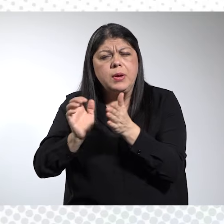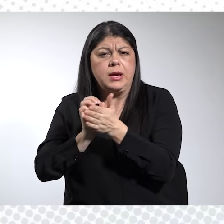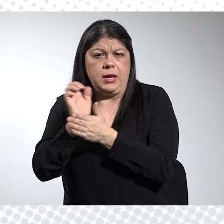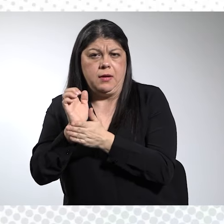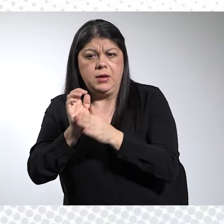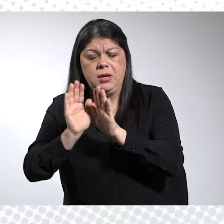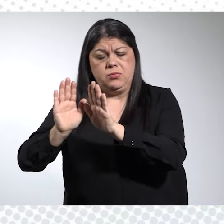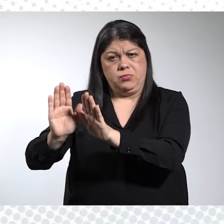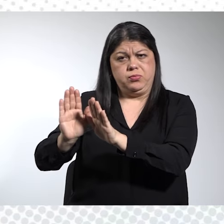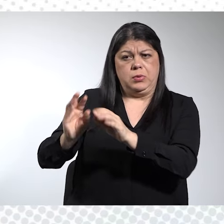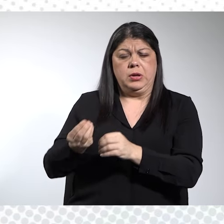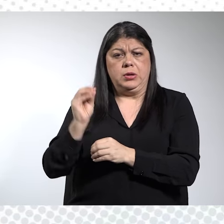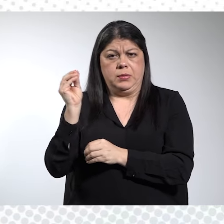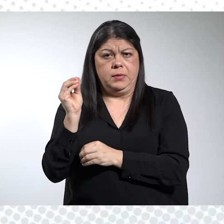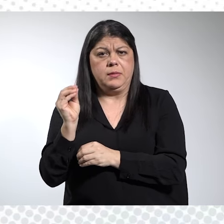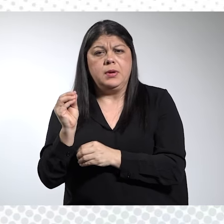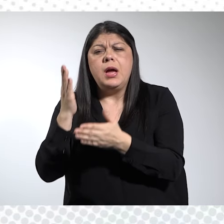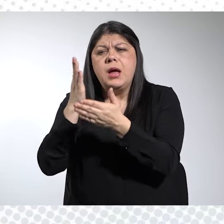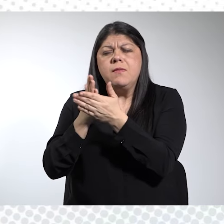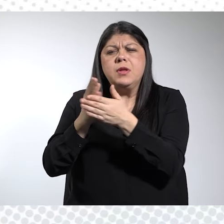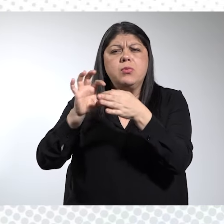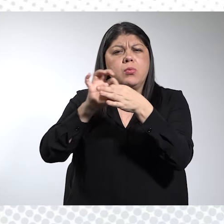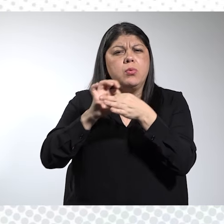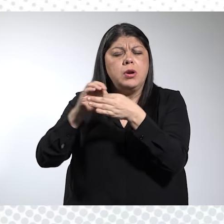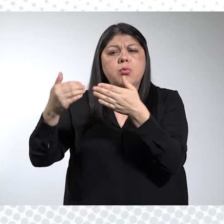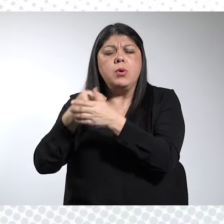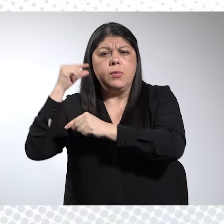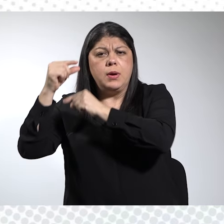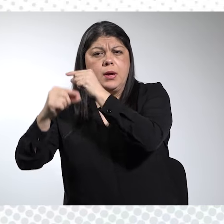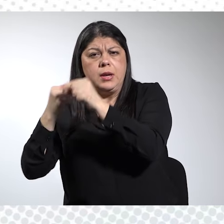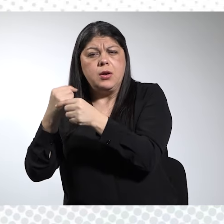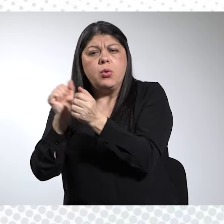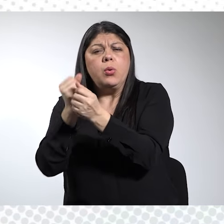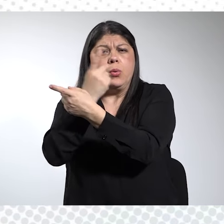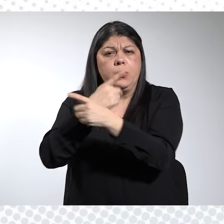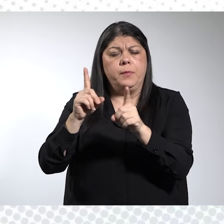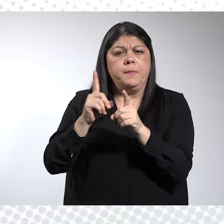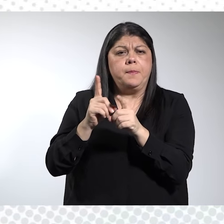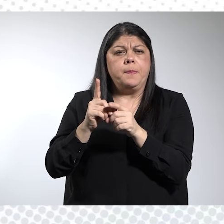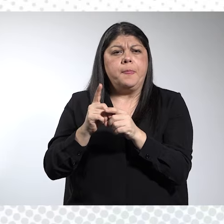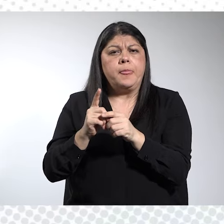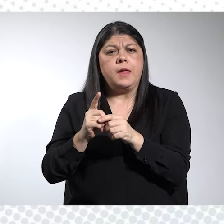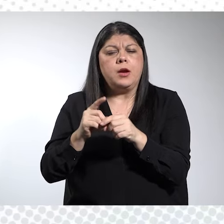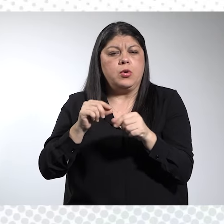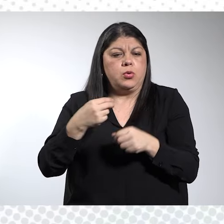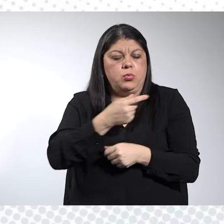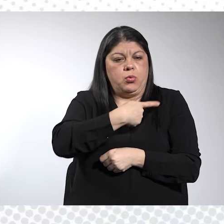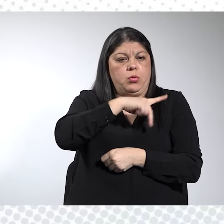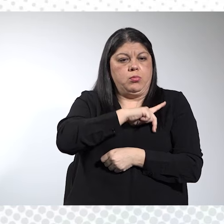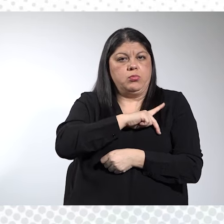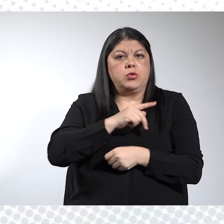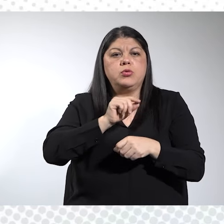horizonte y evitar que la indiferencia o el desencanto definan la relación de las nuevas generaciones con la democracia, con sus